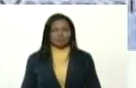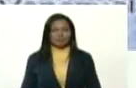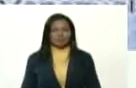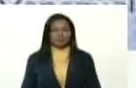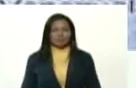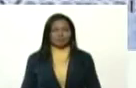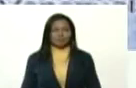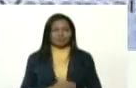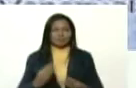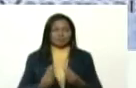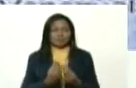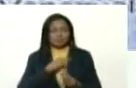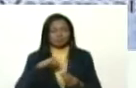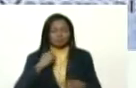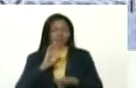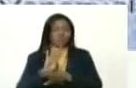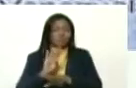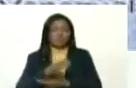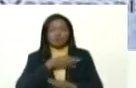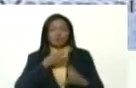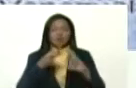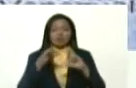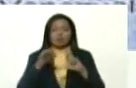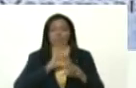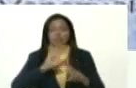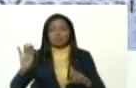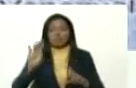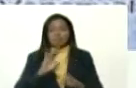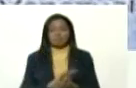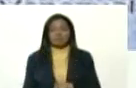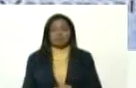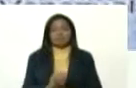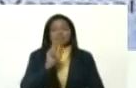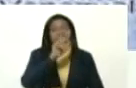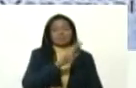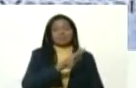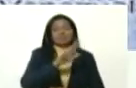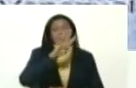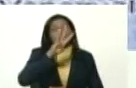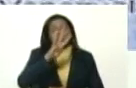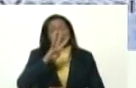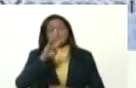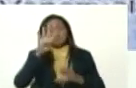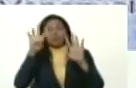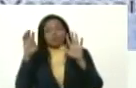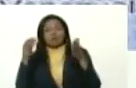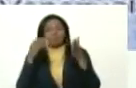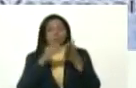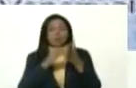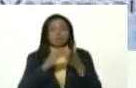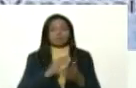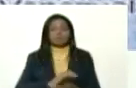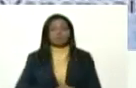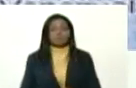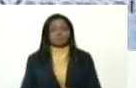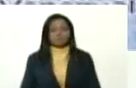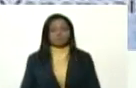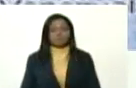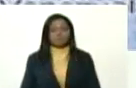Y estamos protegiendo con el carnet de la patria a 349 mil